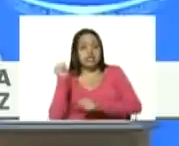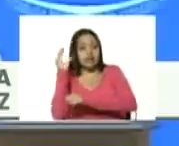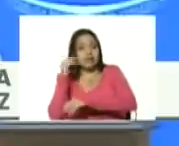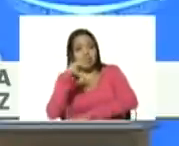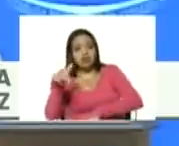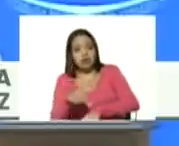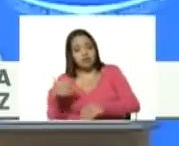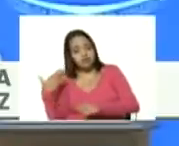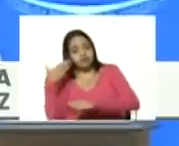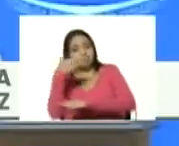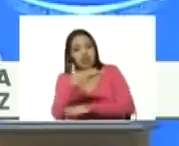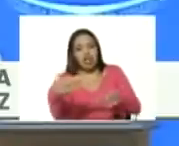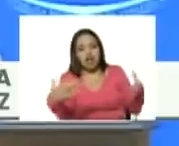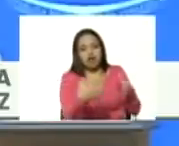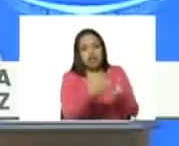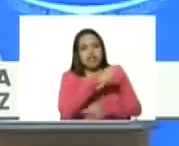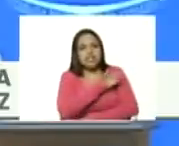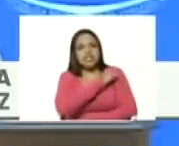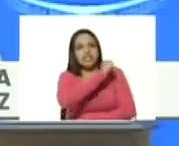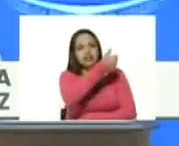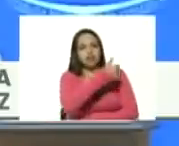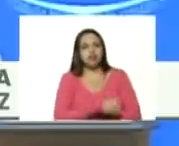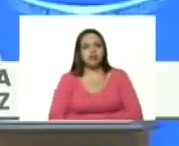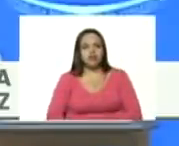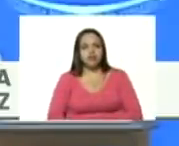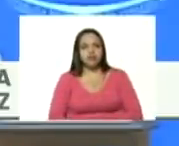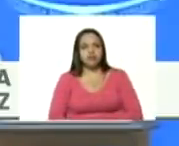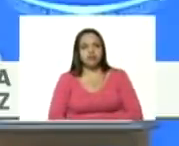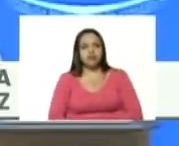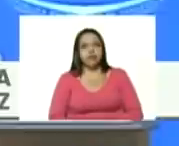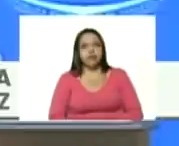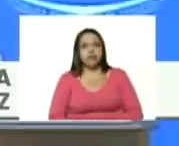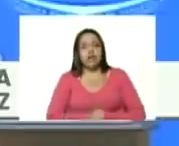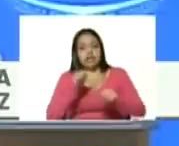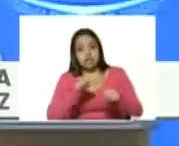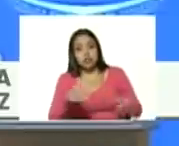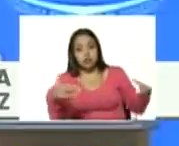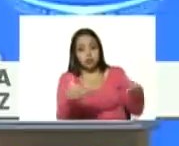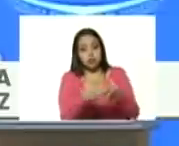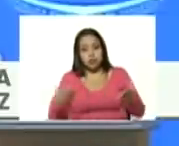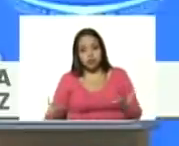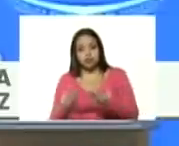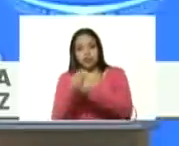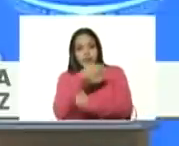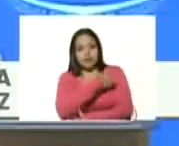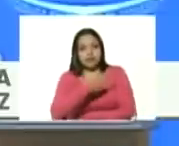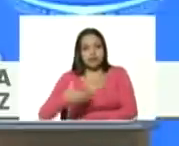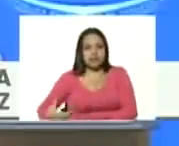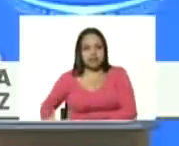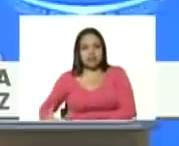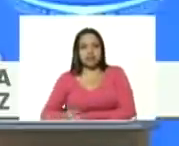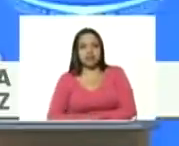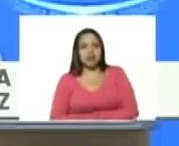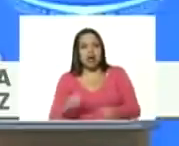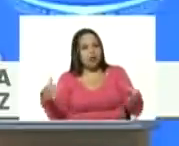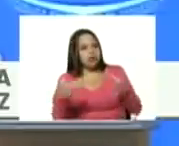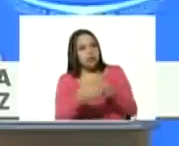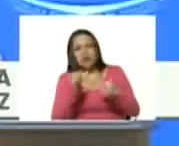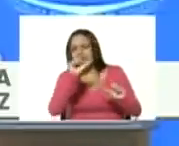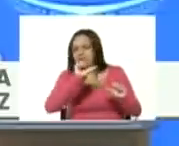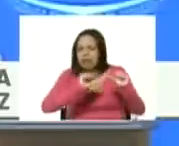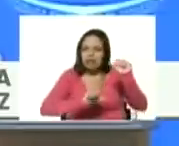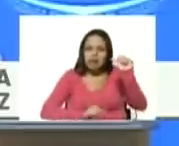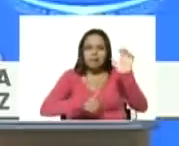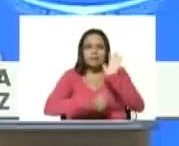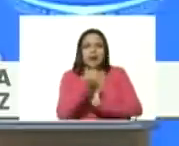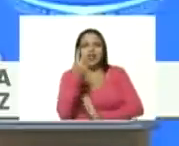para reunirnos con los directivos de la UIP. Y en efecto nos reunimos con su presidente, el señor Duarte Pacheco, una reunión muy larga, de más